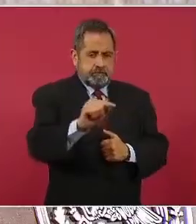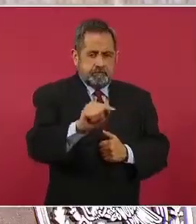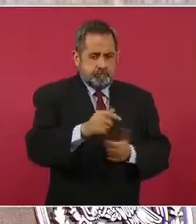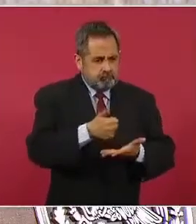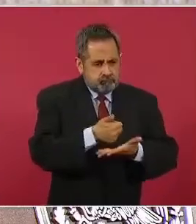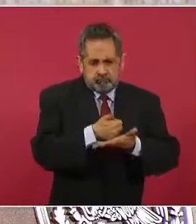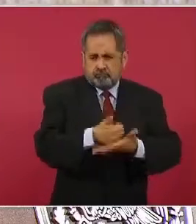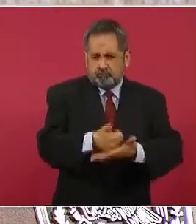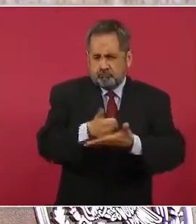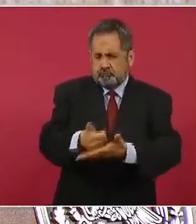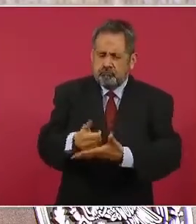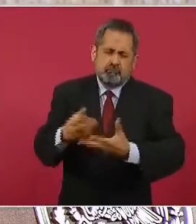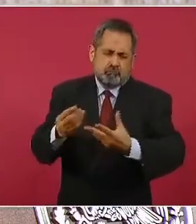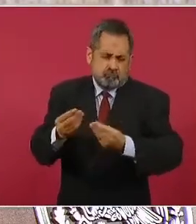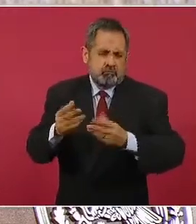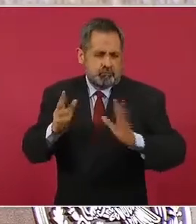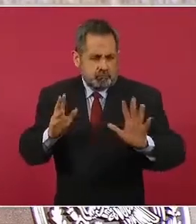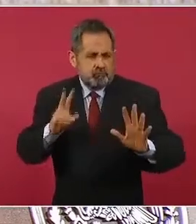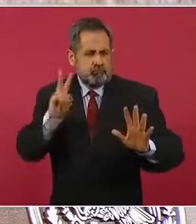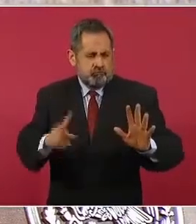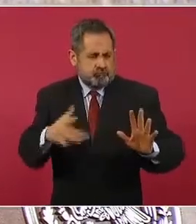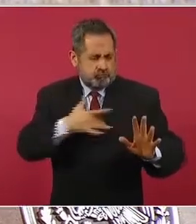niños porque eran